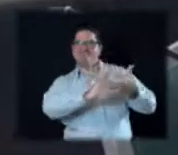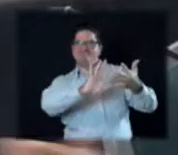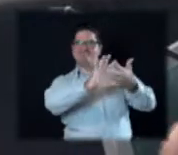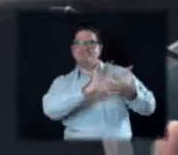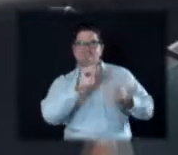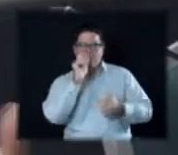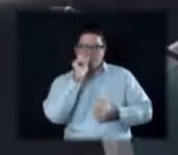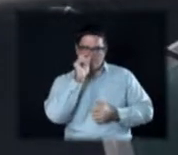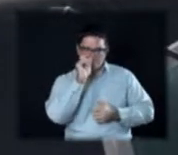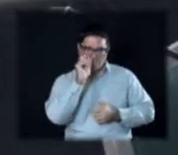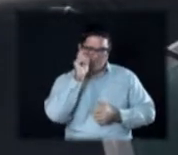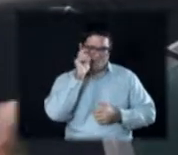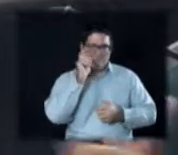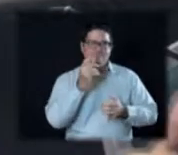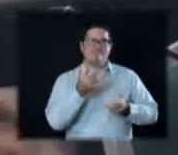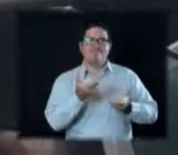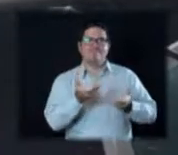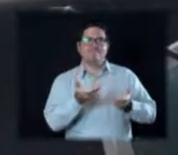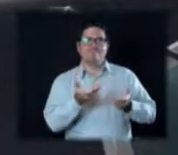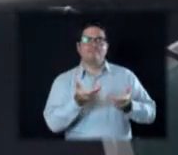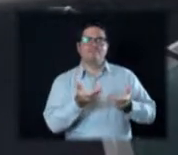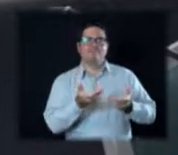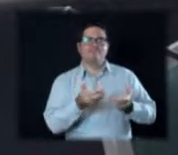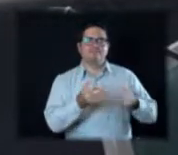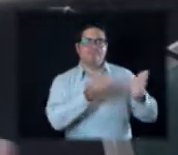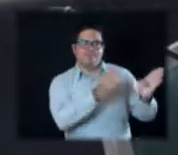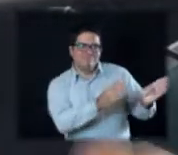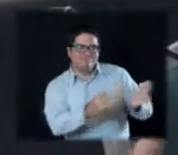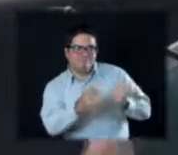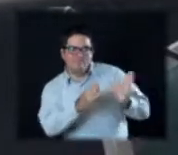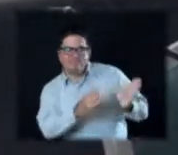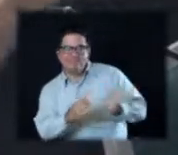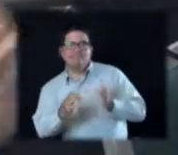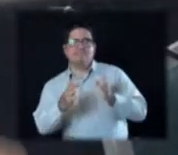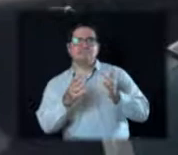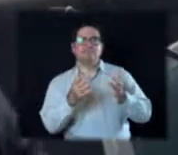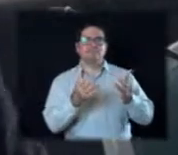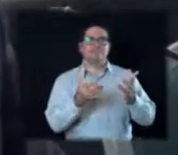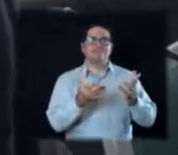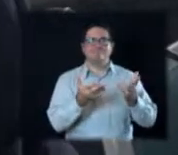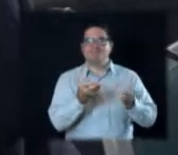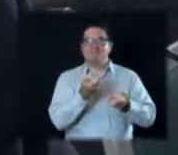sistema y tienen problemas con la interfaz. Y también